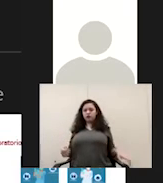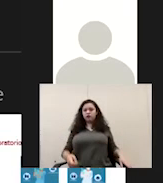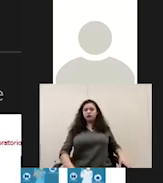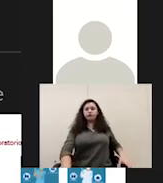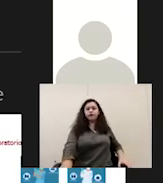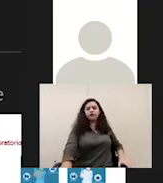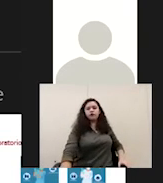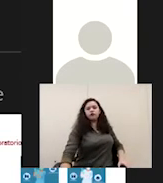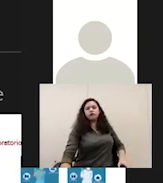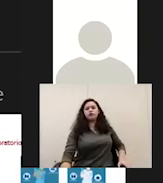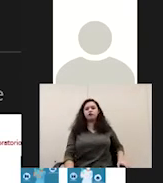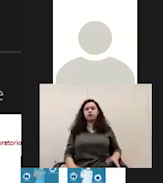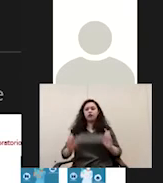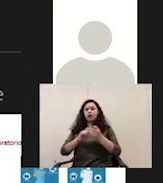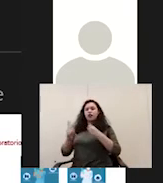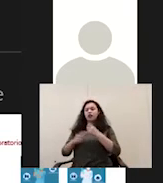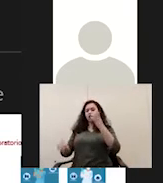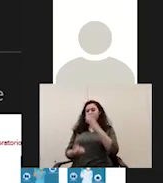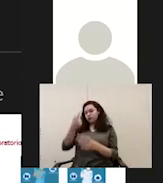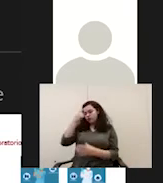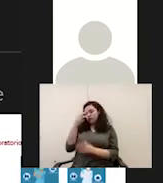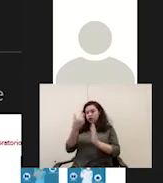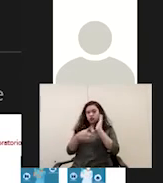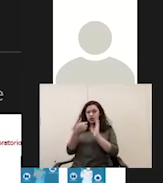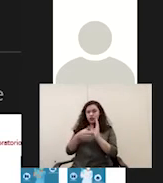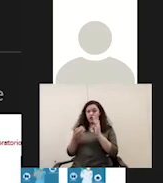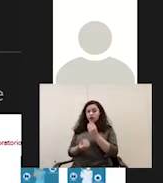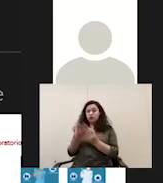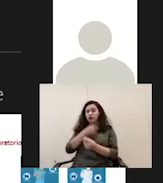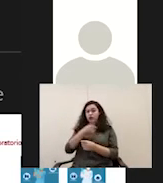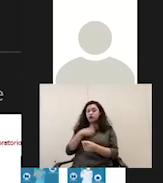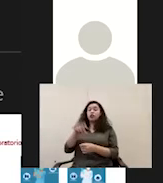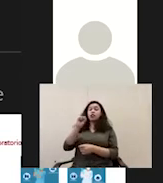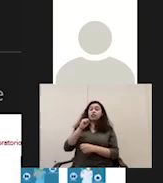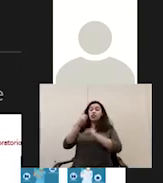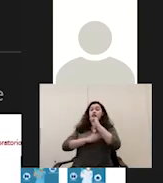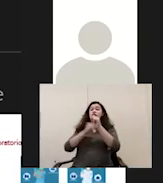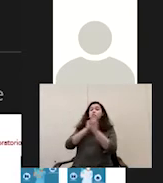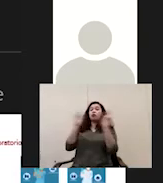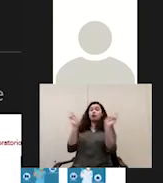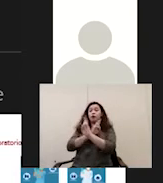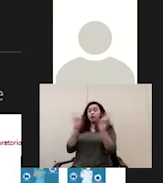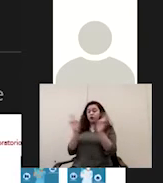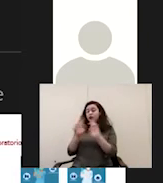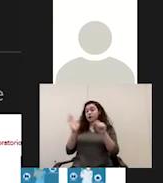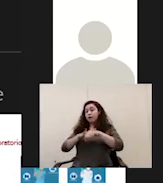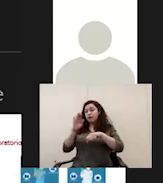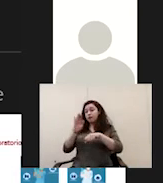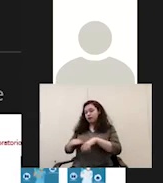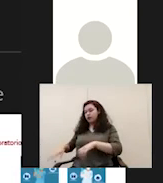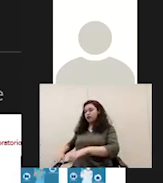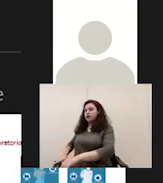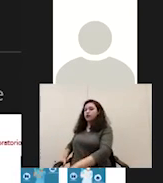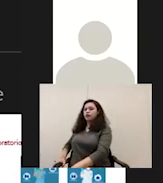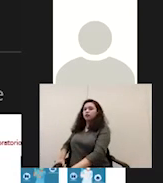darle una renovación a esa parte de los talleres, en el caso, por ejemplo, de los instrumentos de viento, sobre todo porque pues eso